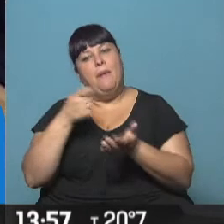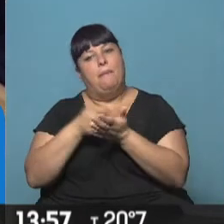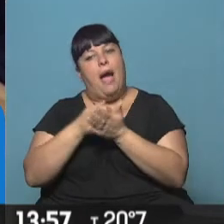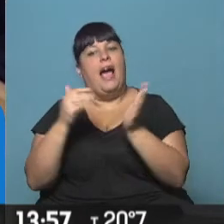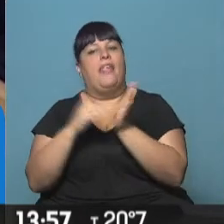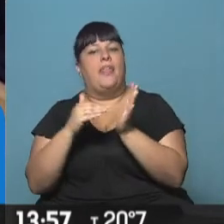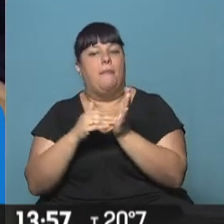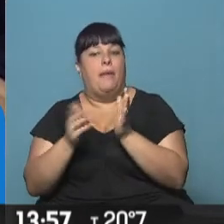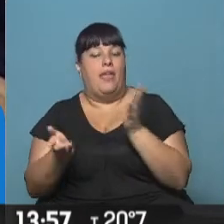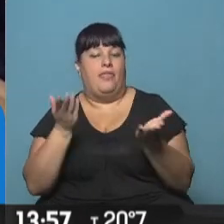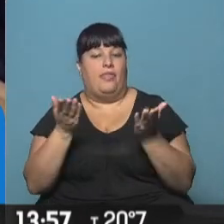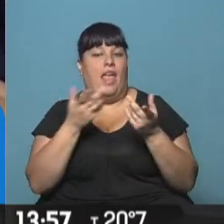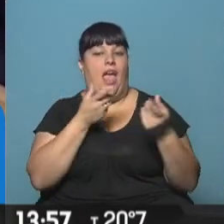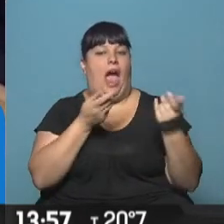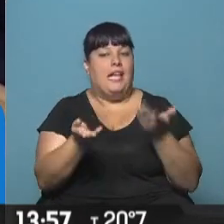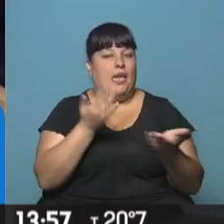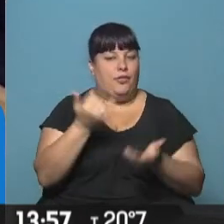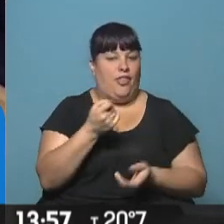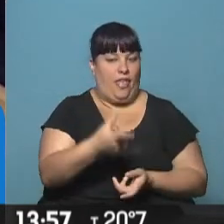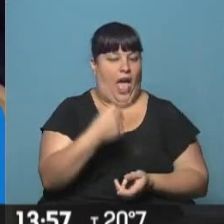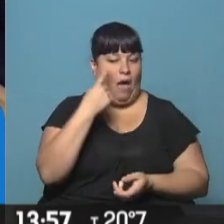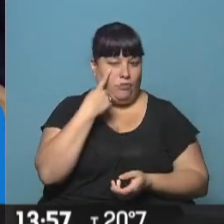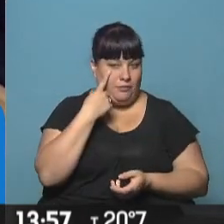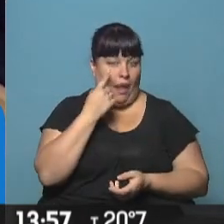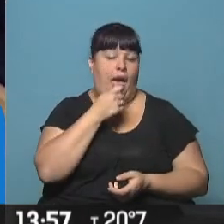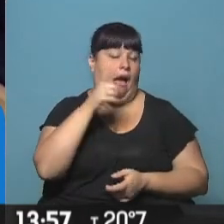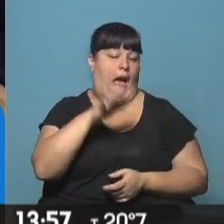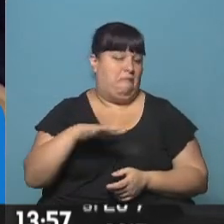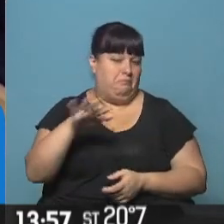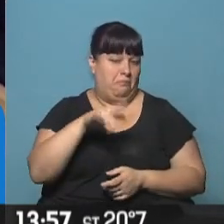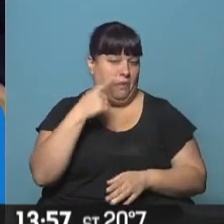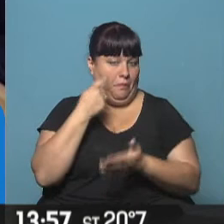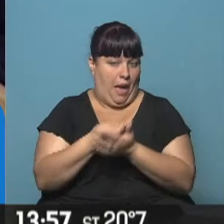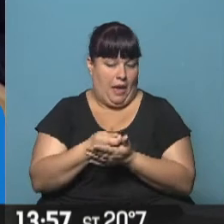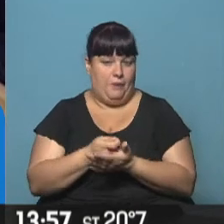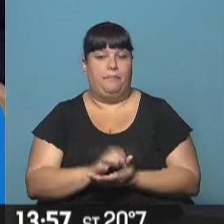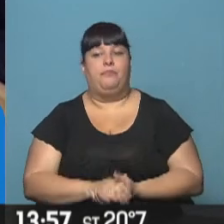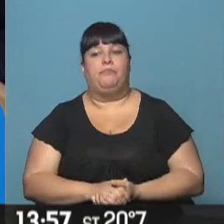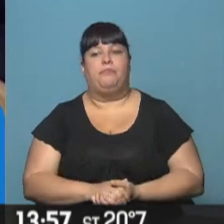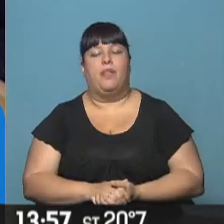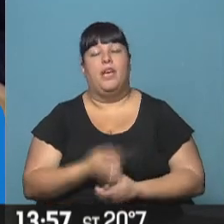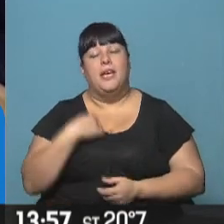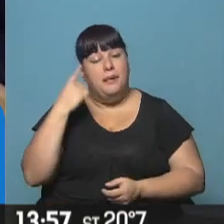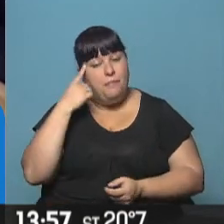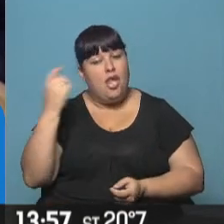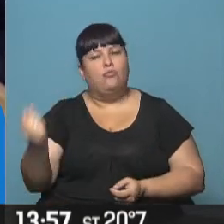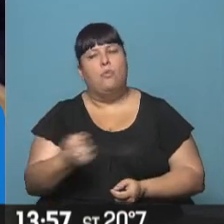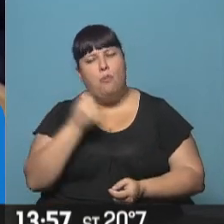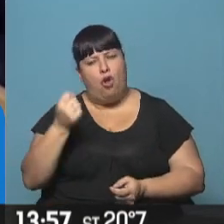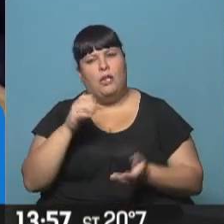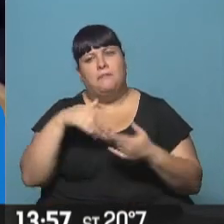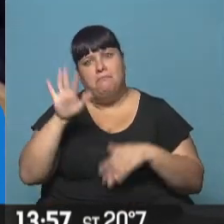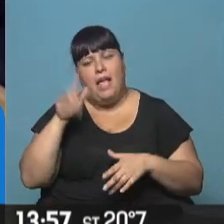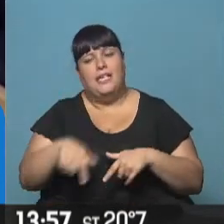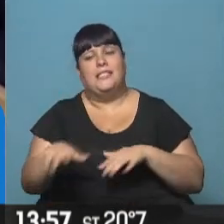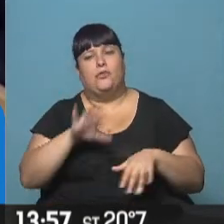acuerdo al servicio que está prestando el municipio a quienes lo pagan. Pensamos que es muy importante, más en el marco que